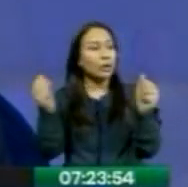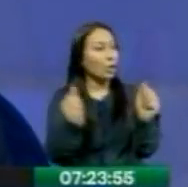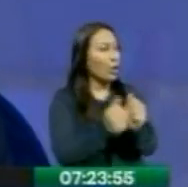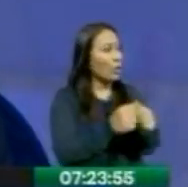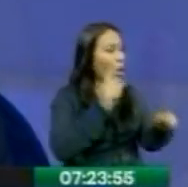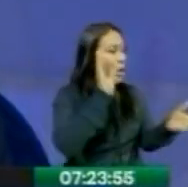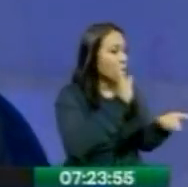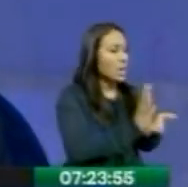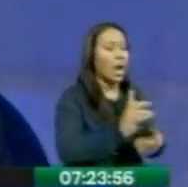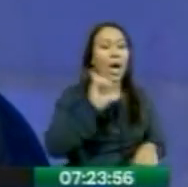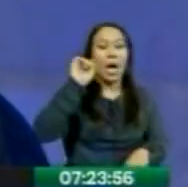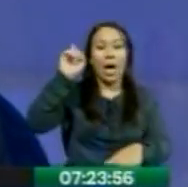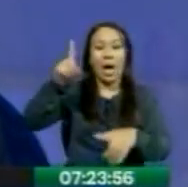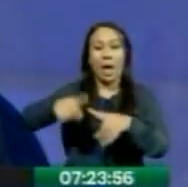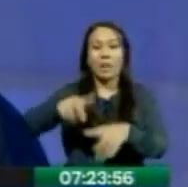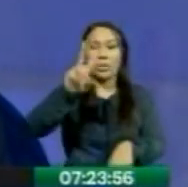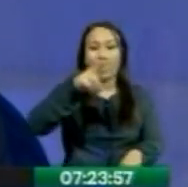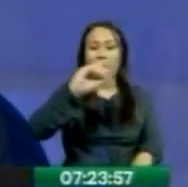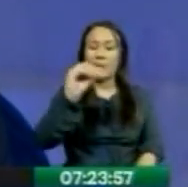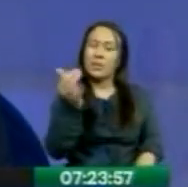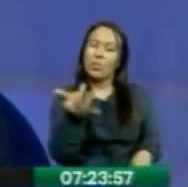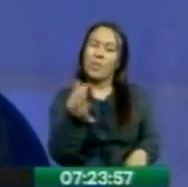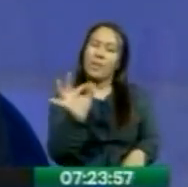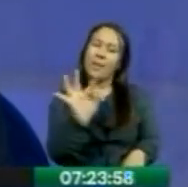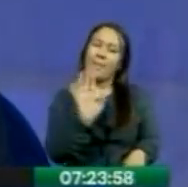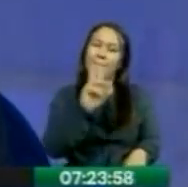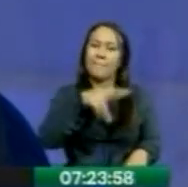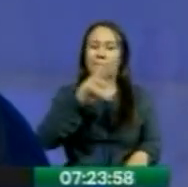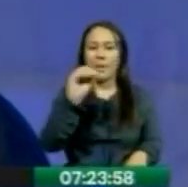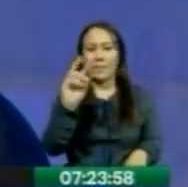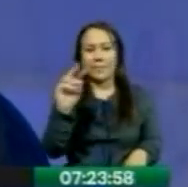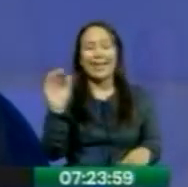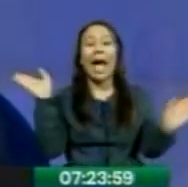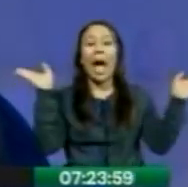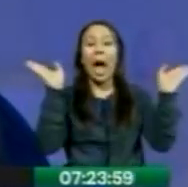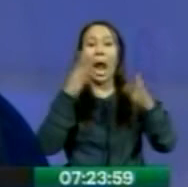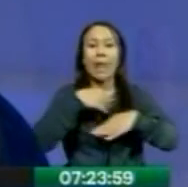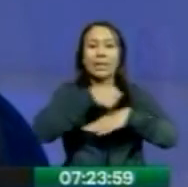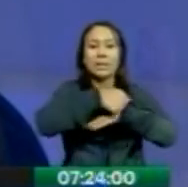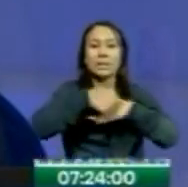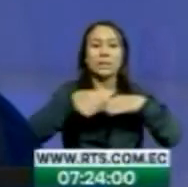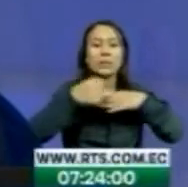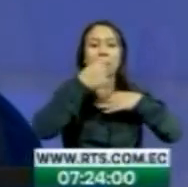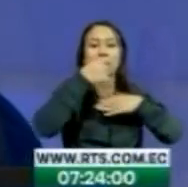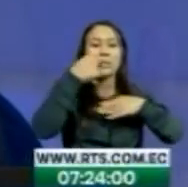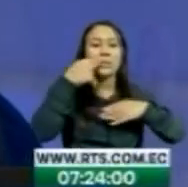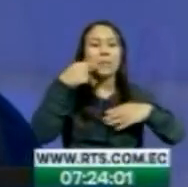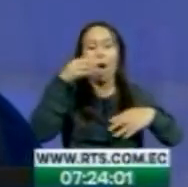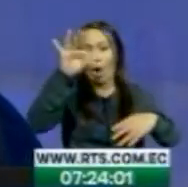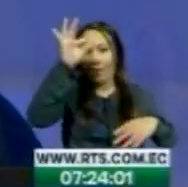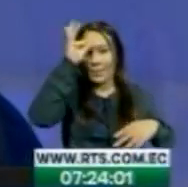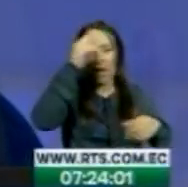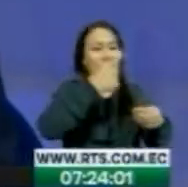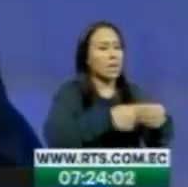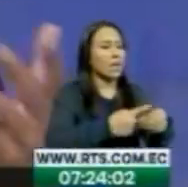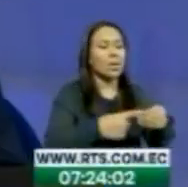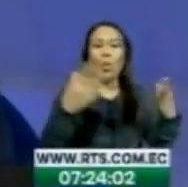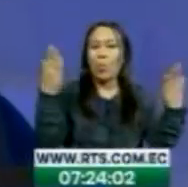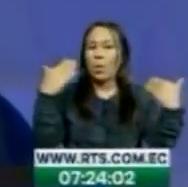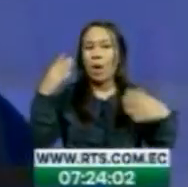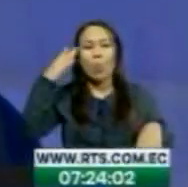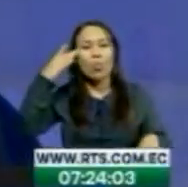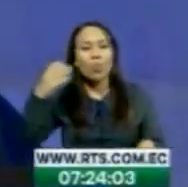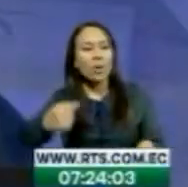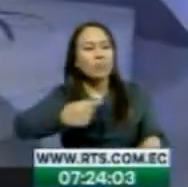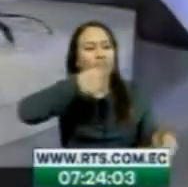año 2019 y 2020 realizar cerca de 1,000 operaciones gratuitas en todos nuestros hospitales de Quito, Guayaquil, Cuenca, Santo